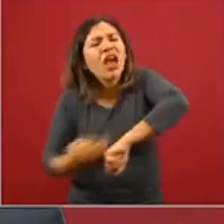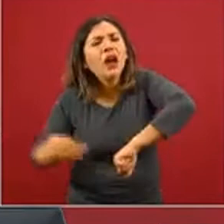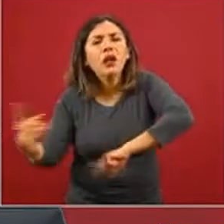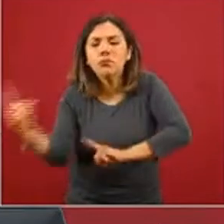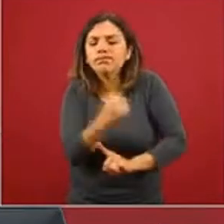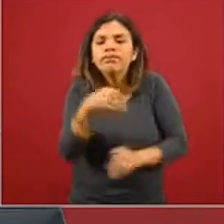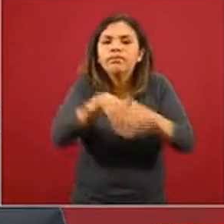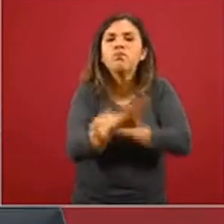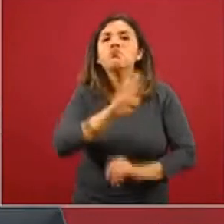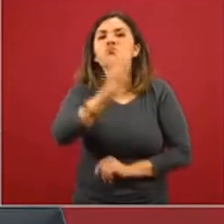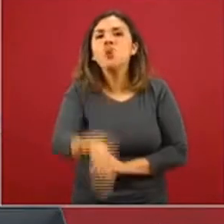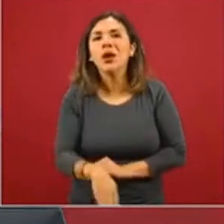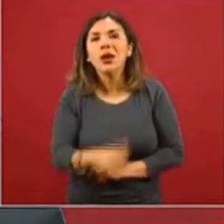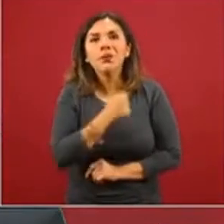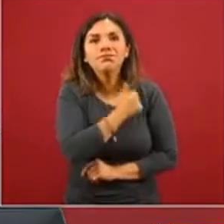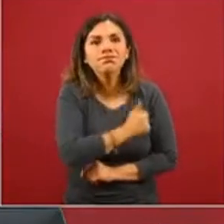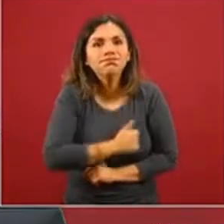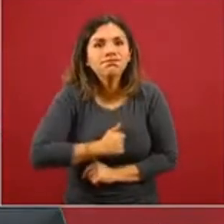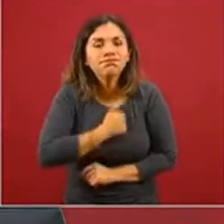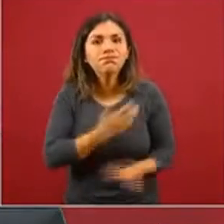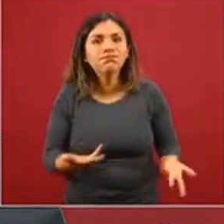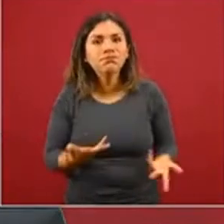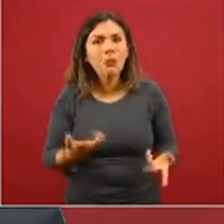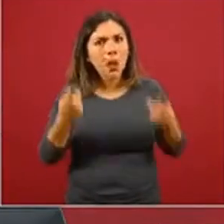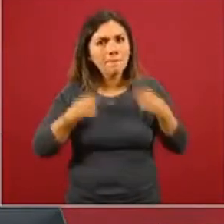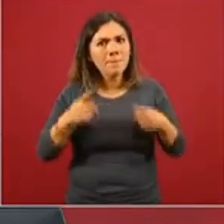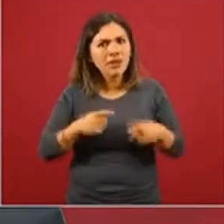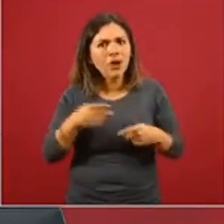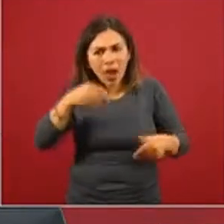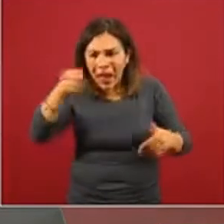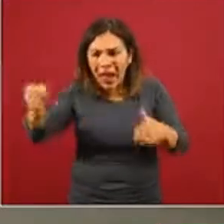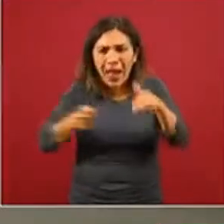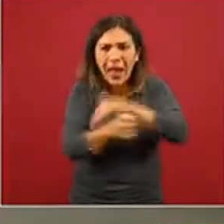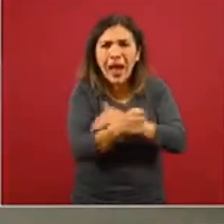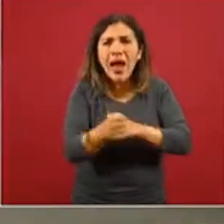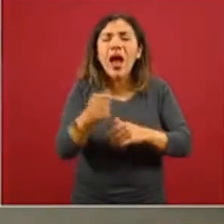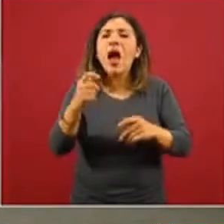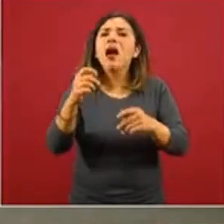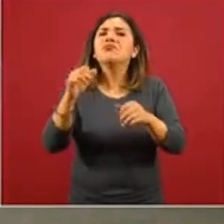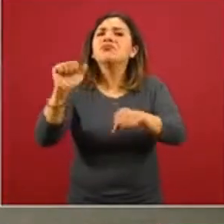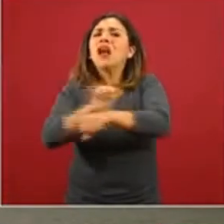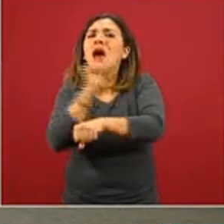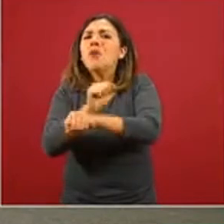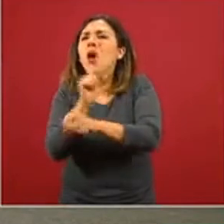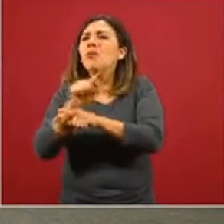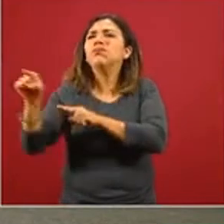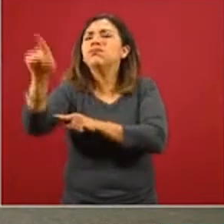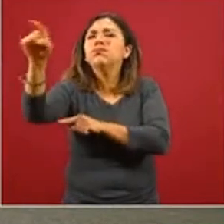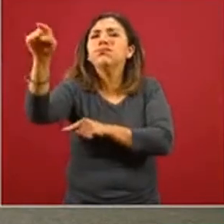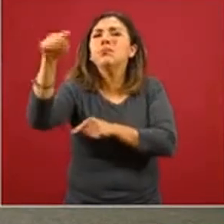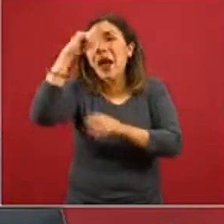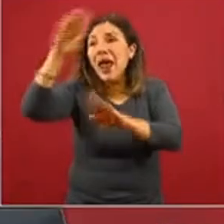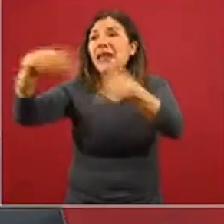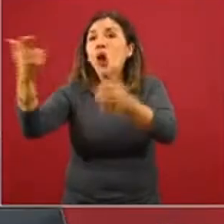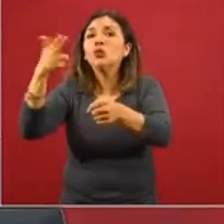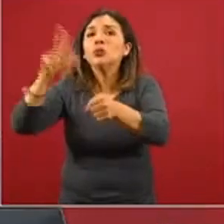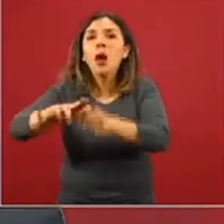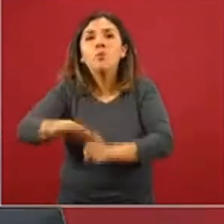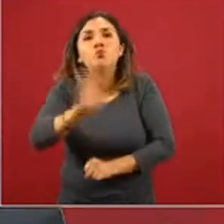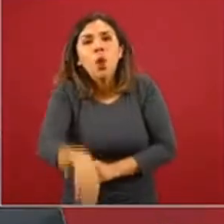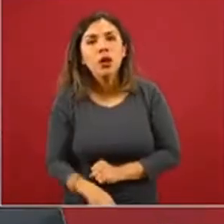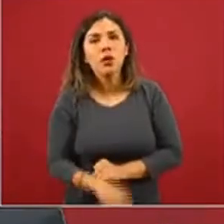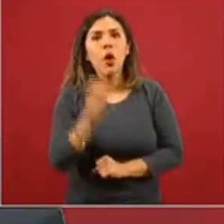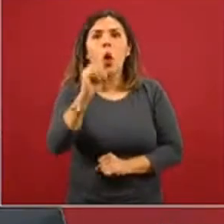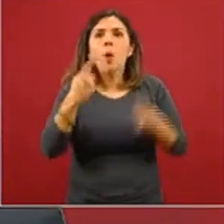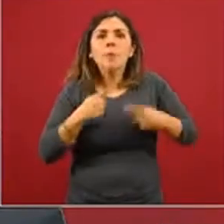inmediatamente. Dramáticamente hay personas que incluso mueren en el medio de transporte. Hay personas que mueren en